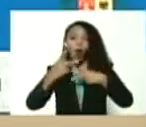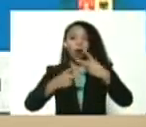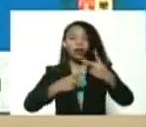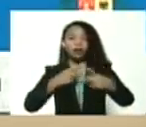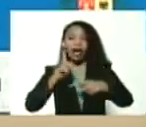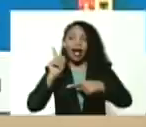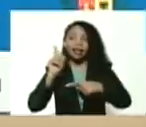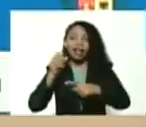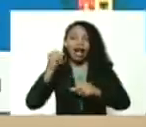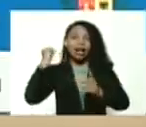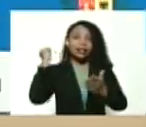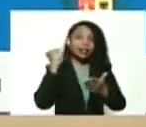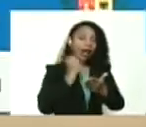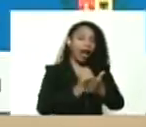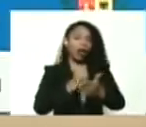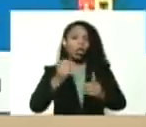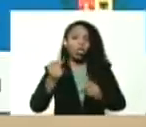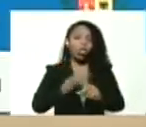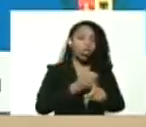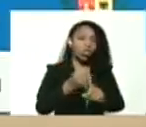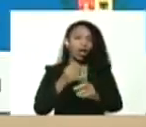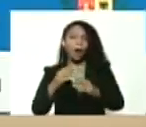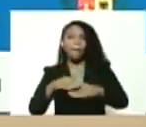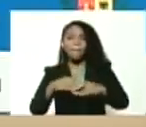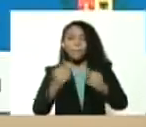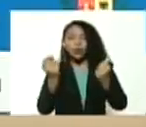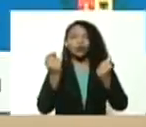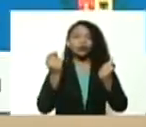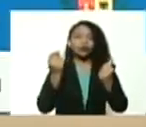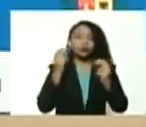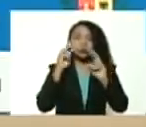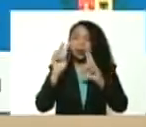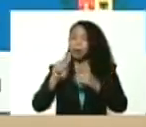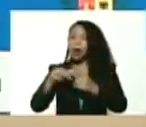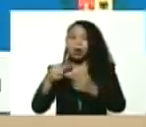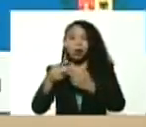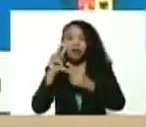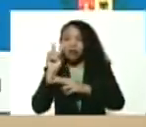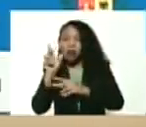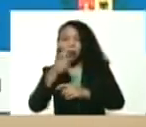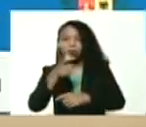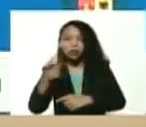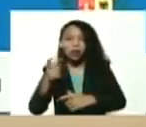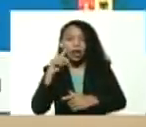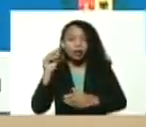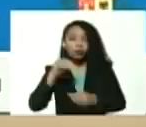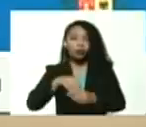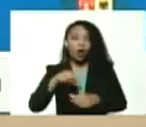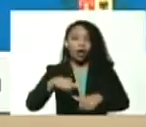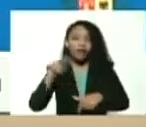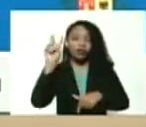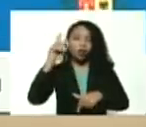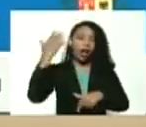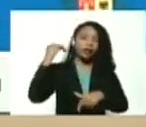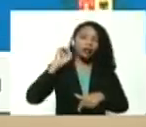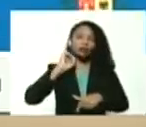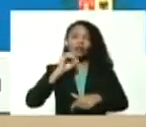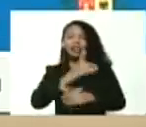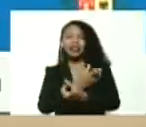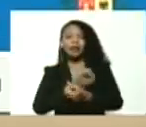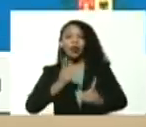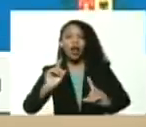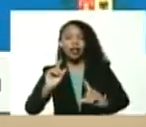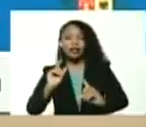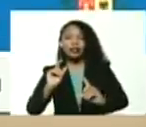de asesinar, de torturar, de desaparecer que instauraron en Venezuela las democracias representativas